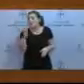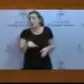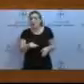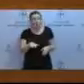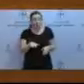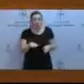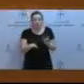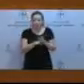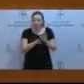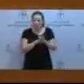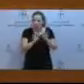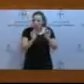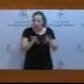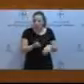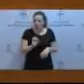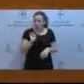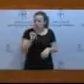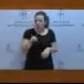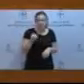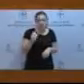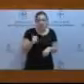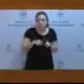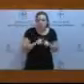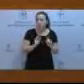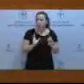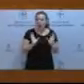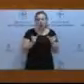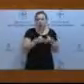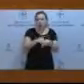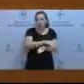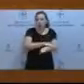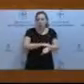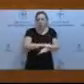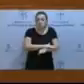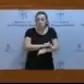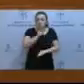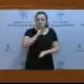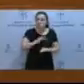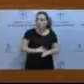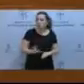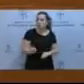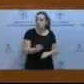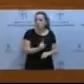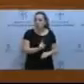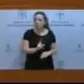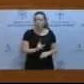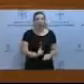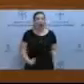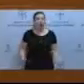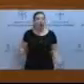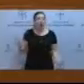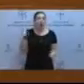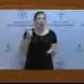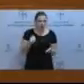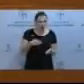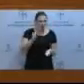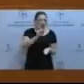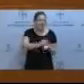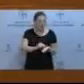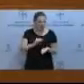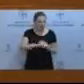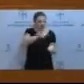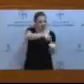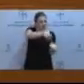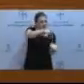indiferente ante los incumplimientos del Consejo de Gobierno. Es más, en más de una ocasión le hemos exigido su implicación